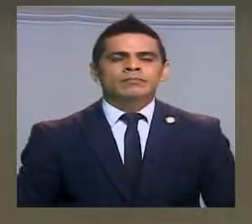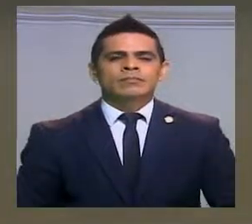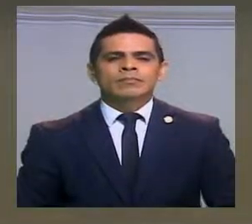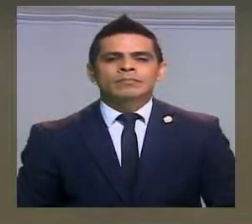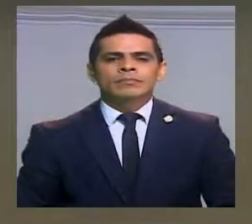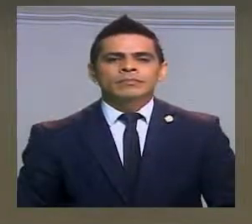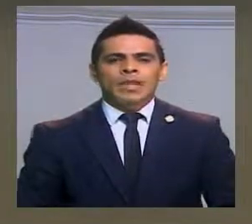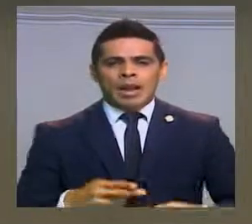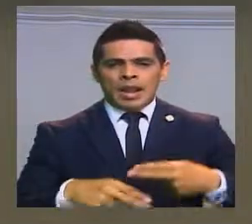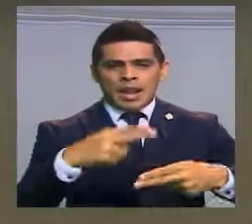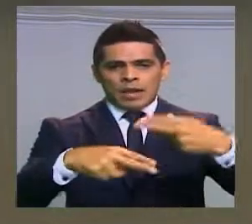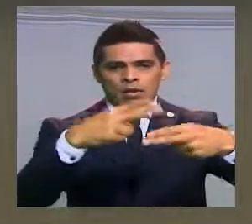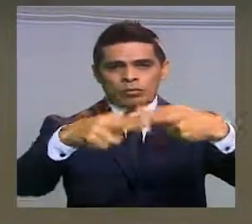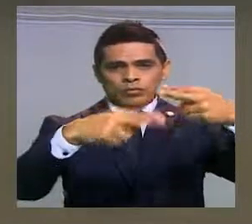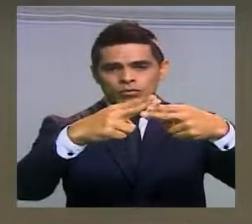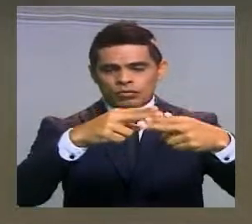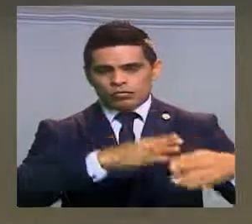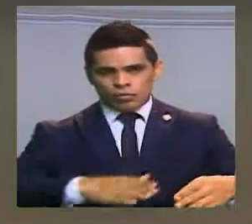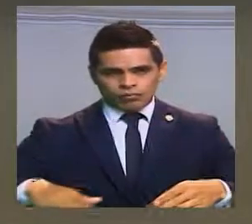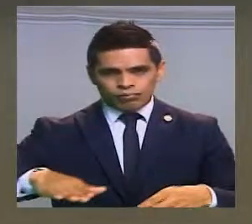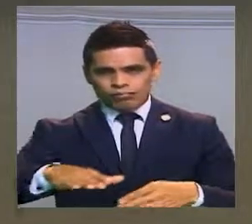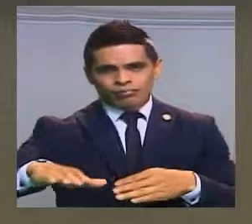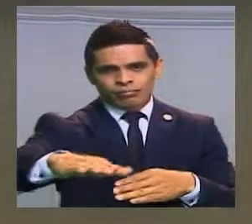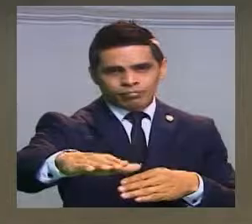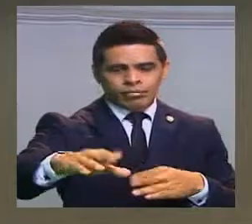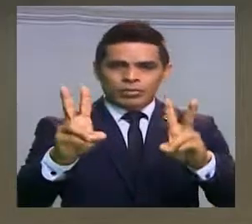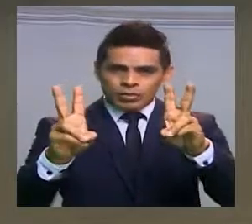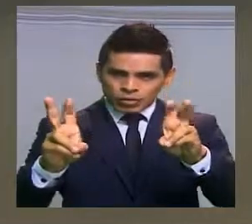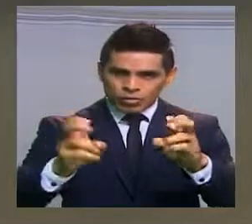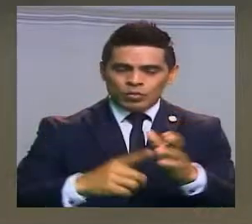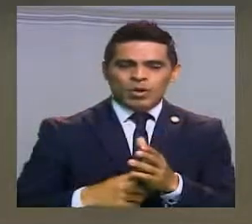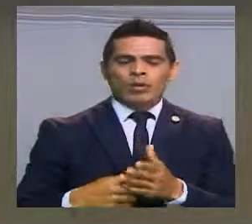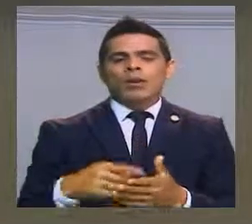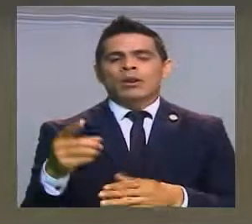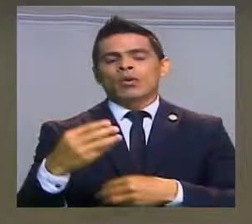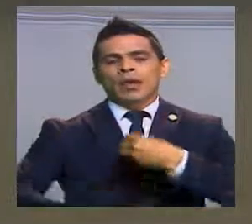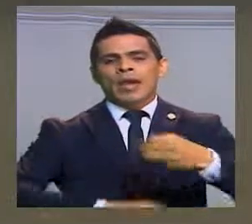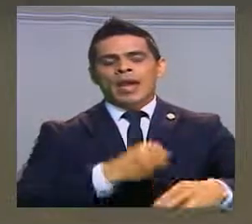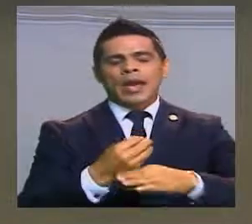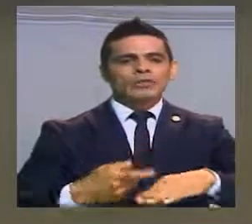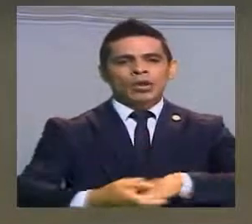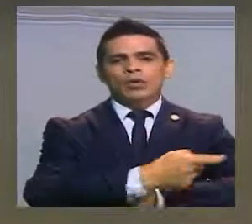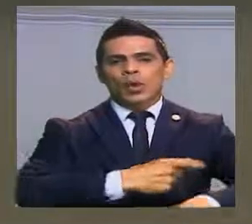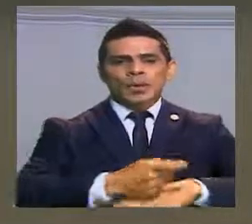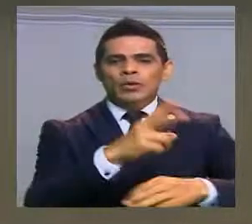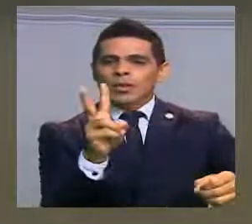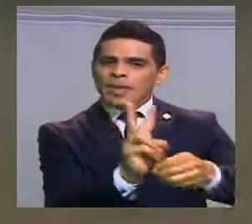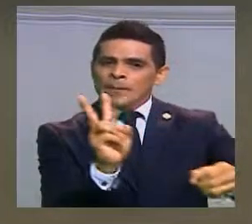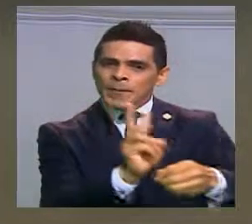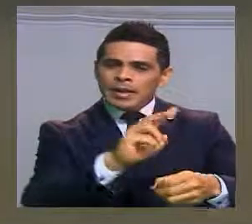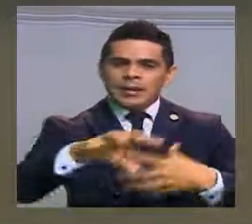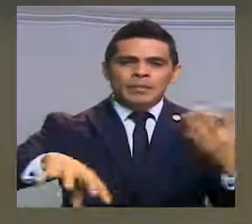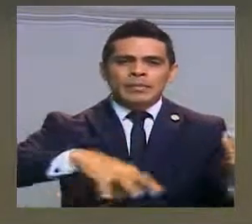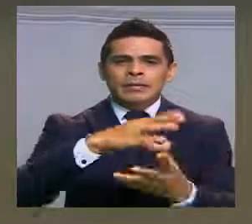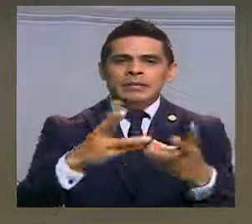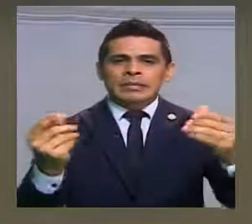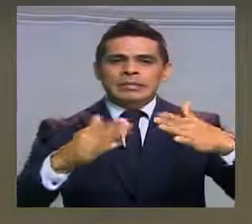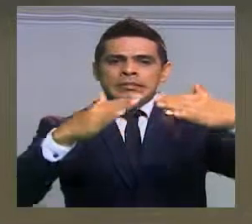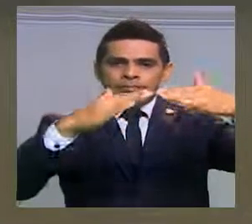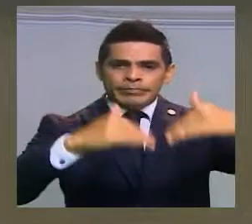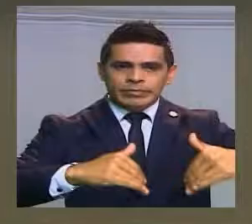La construcción de una trocha provisional es la vía que ha utilizado el gobierno del estado Vargas para solventar la caída